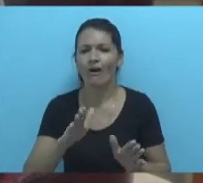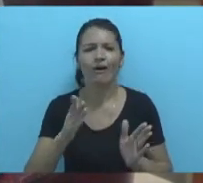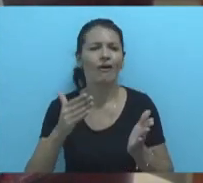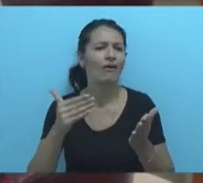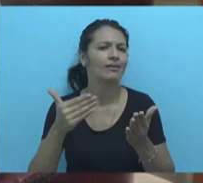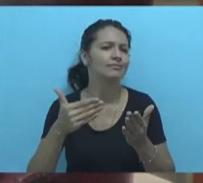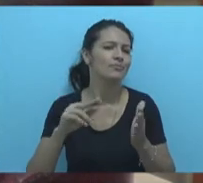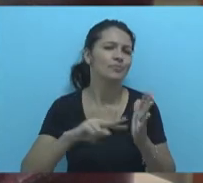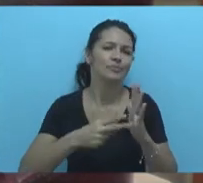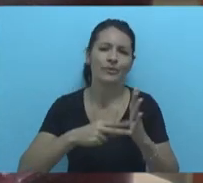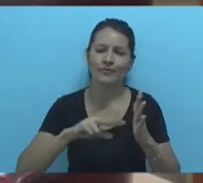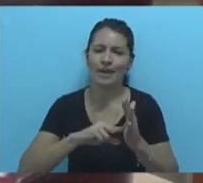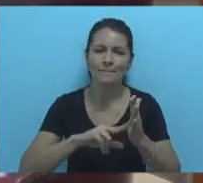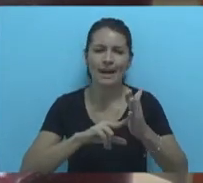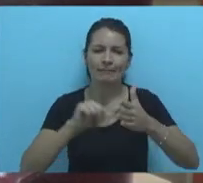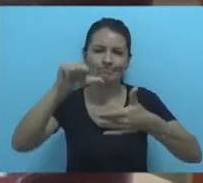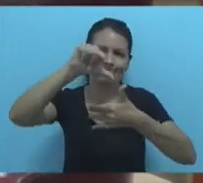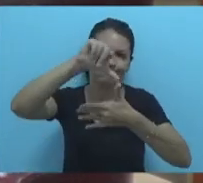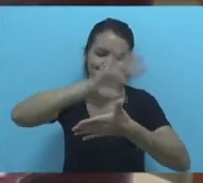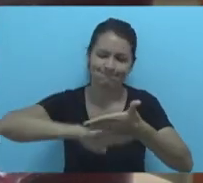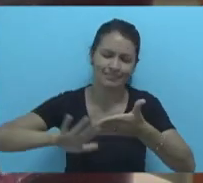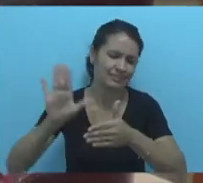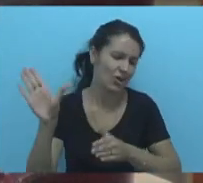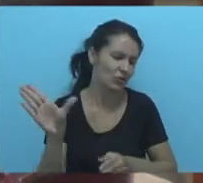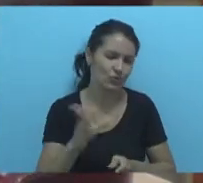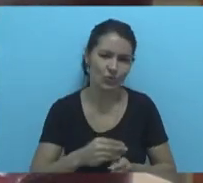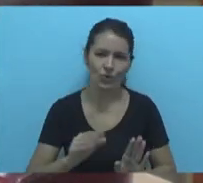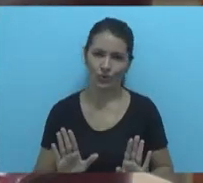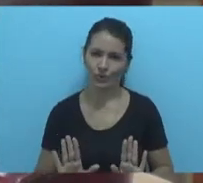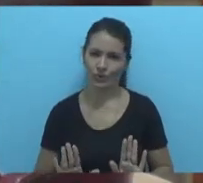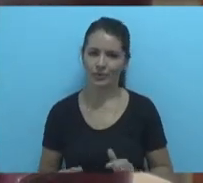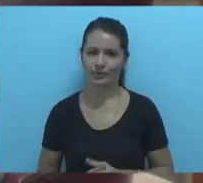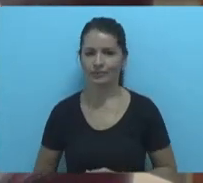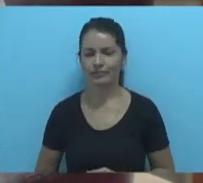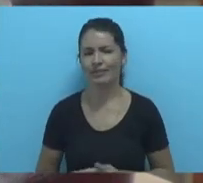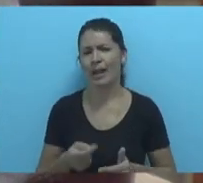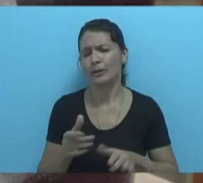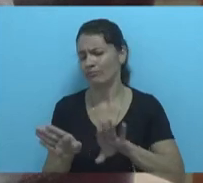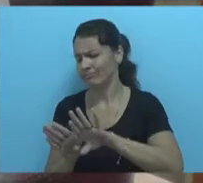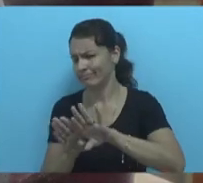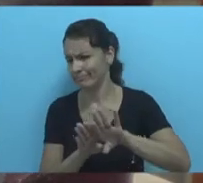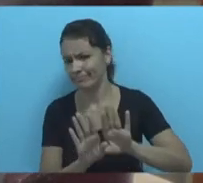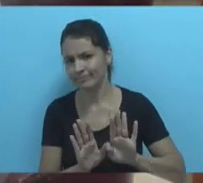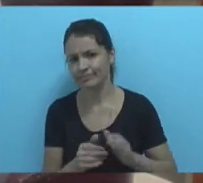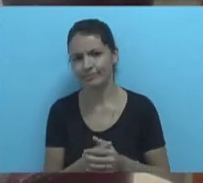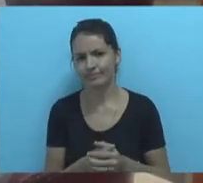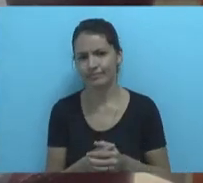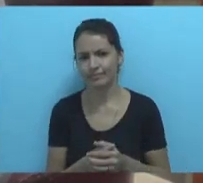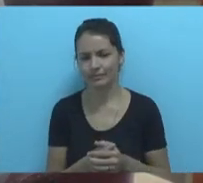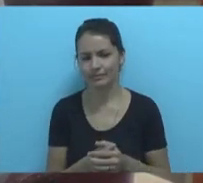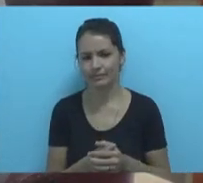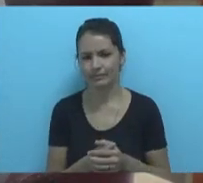que el fenómeno era muy similar. Estamos muy lejos ya de la idea de las políticas de erradicación, con las que todos hemos batallado